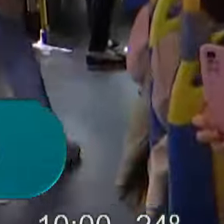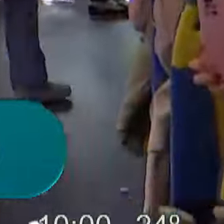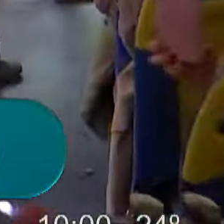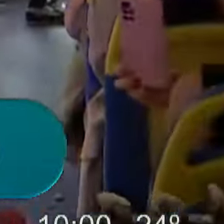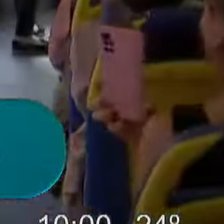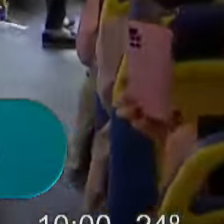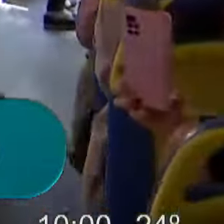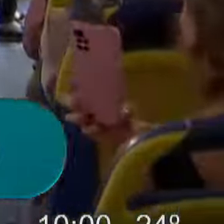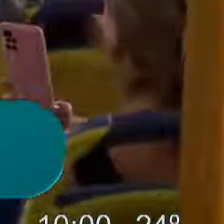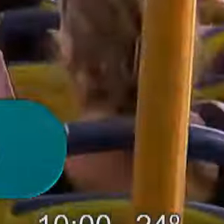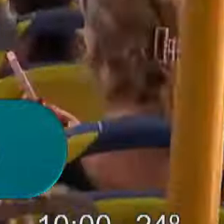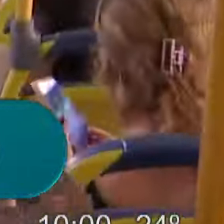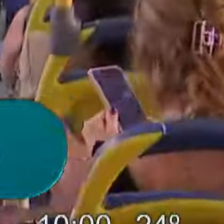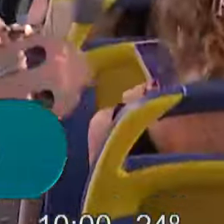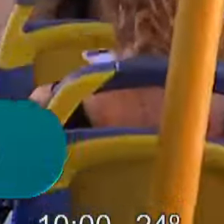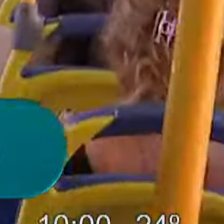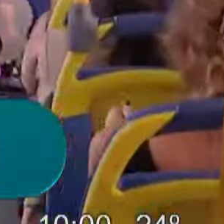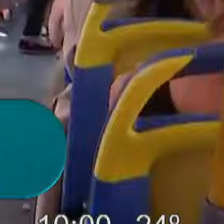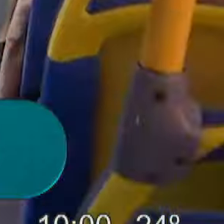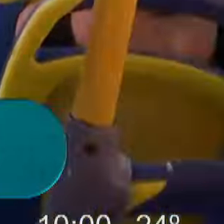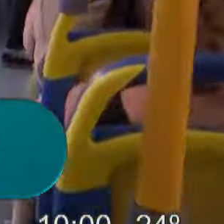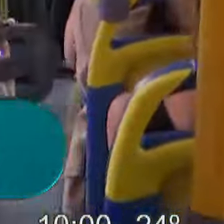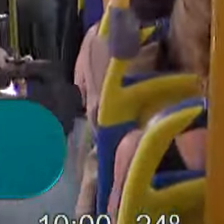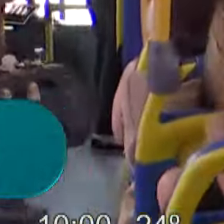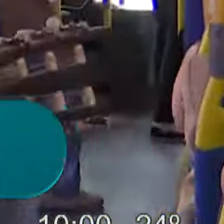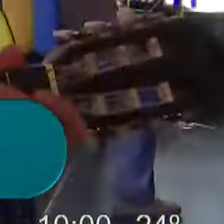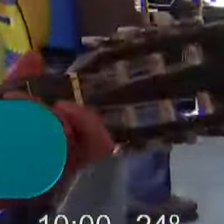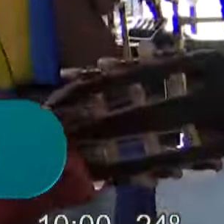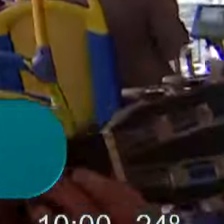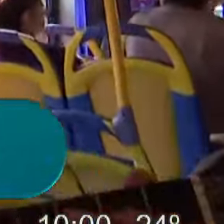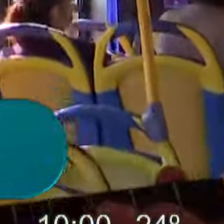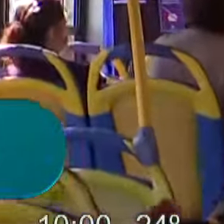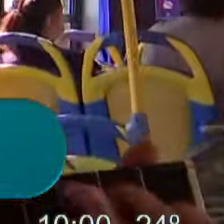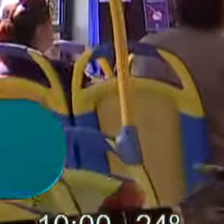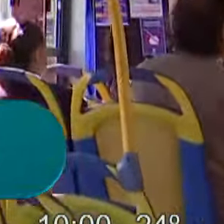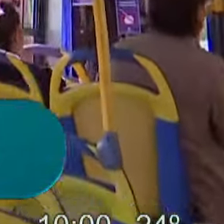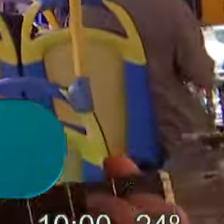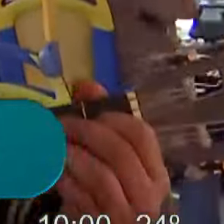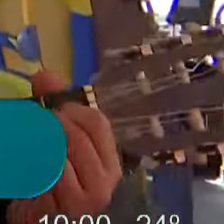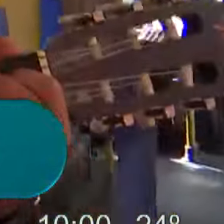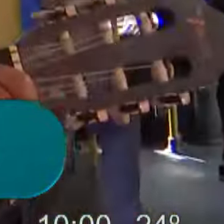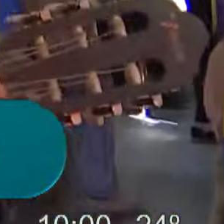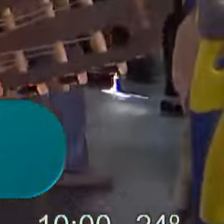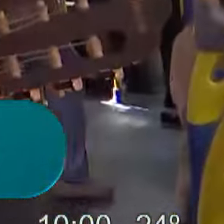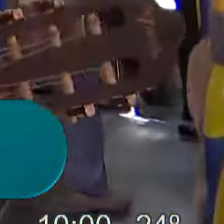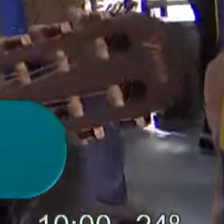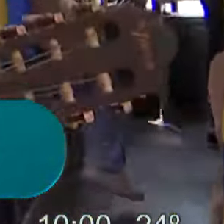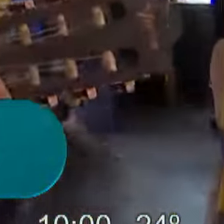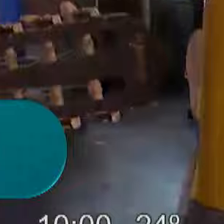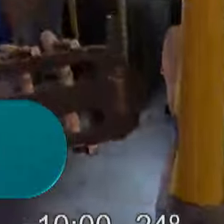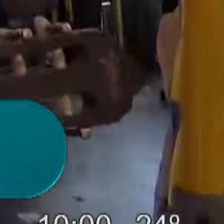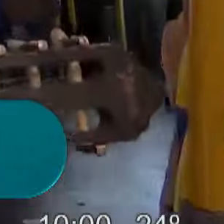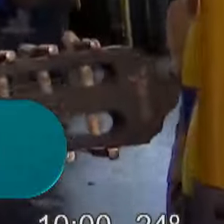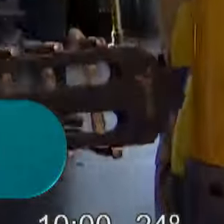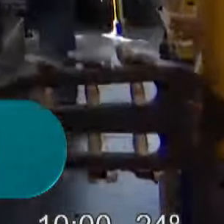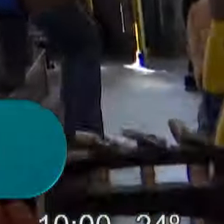se alteran. Tremenda cola, una pila, gente afuera. Llegué con los demonios pa' que vos se sienta plena. Lo sabe mi gente entera, candela.